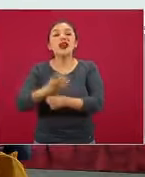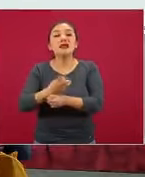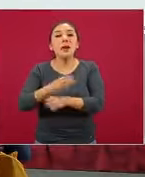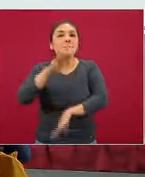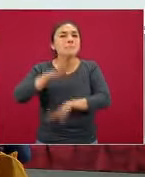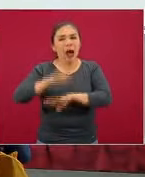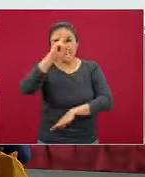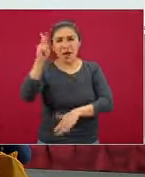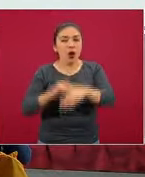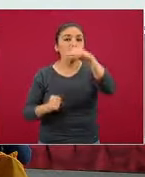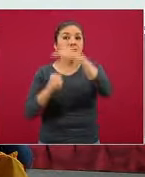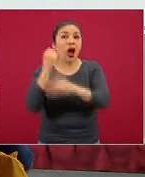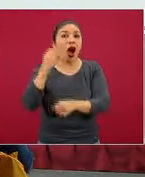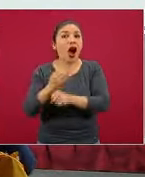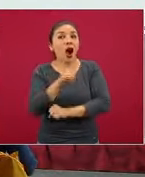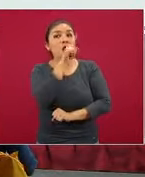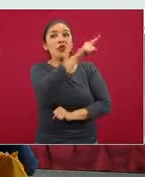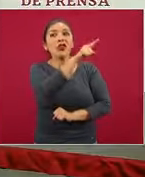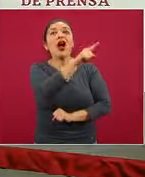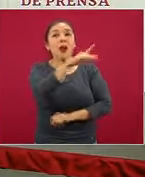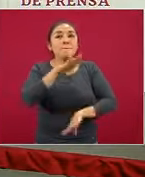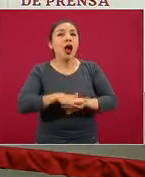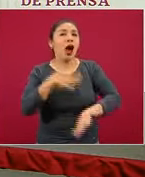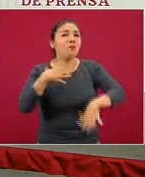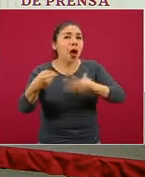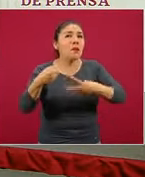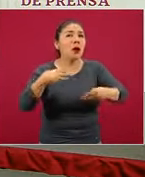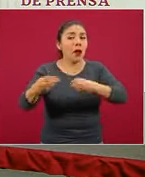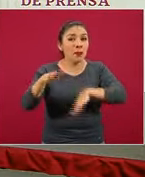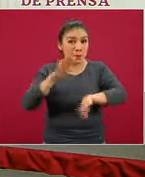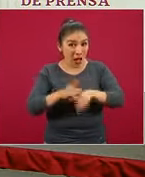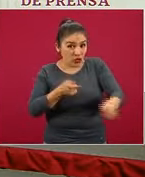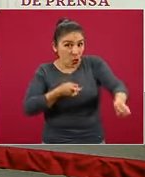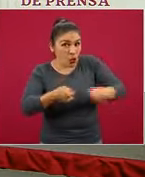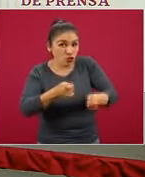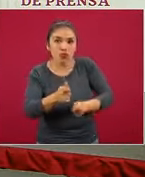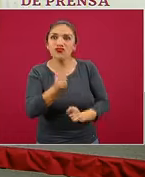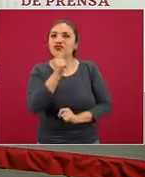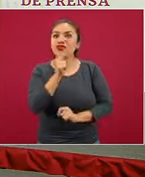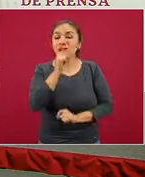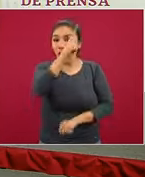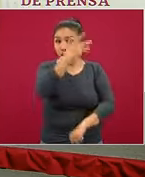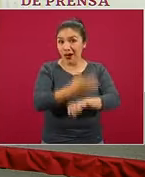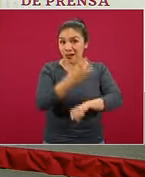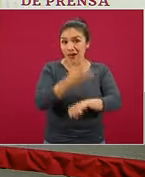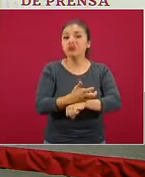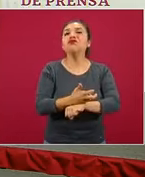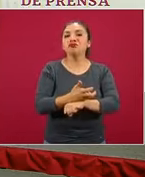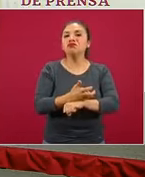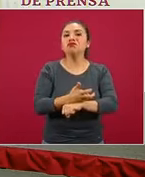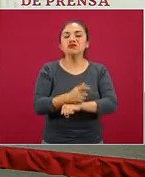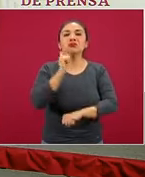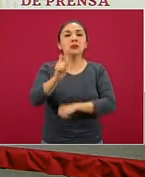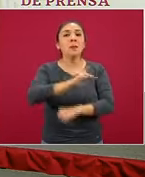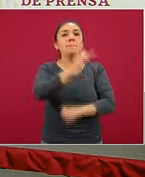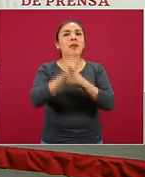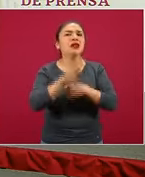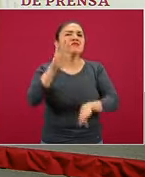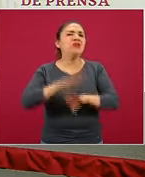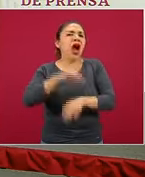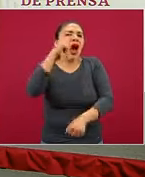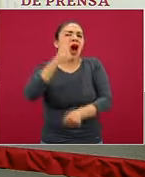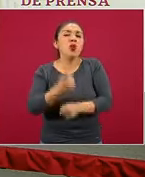está dando todavía, porque la tendencia no se ve que tenga todavía un control. De hecho, Estados Unidos es el país que más